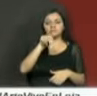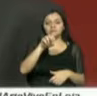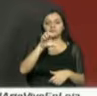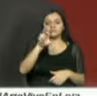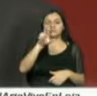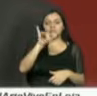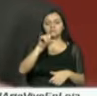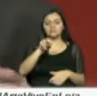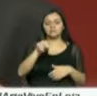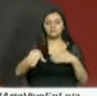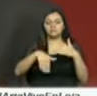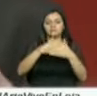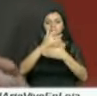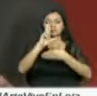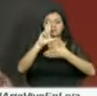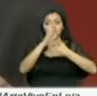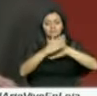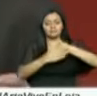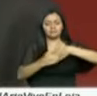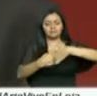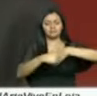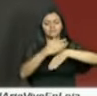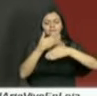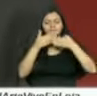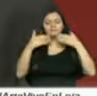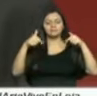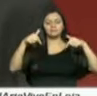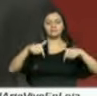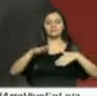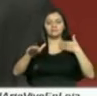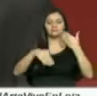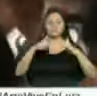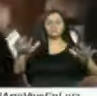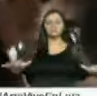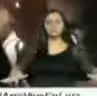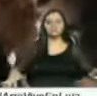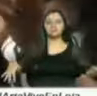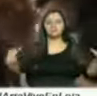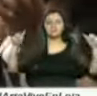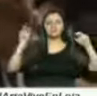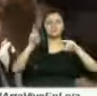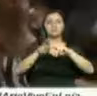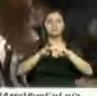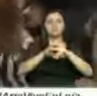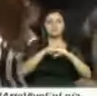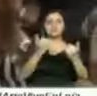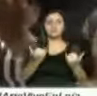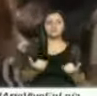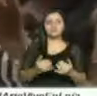América Latina. El lugar extraordinario en el que nos encontramos